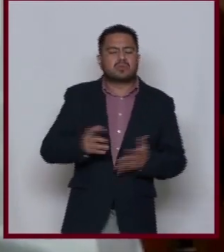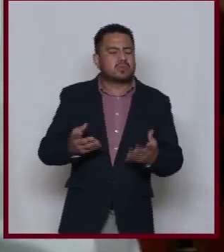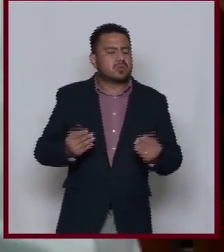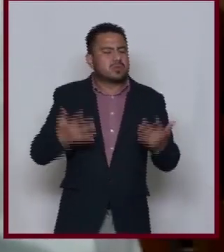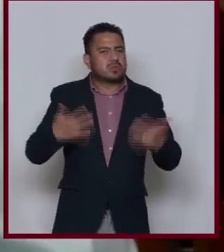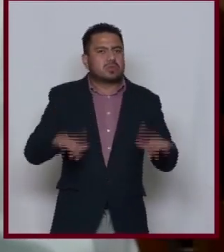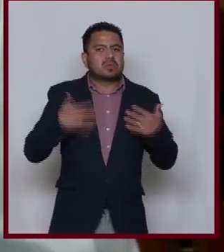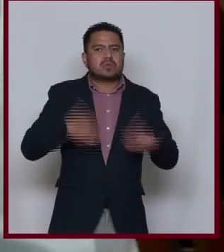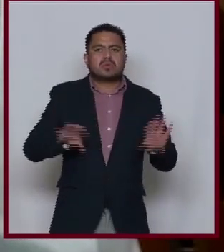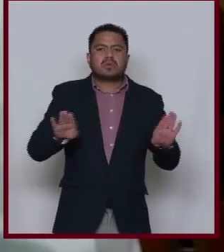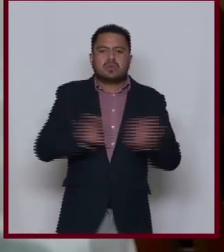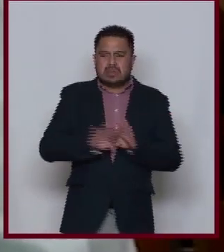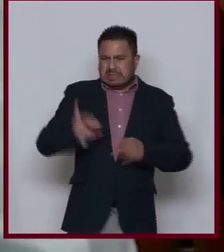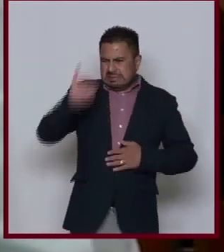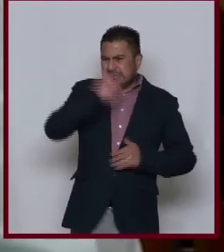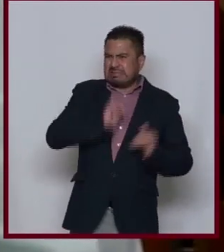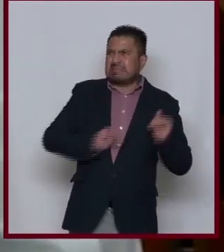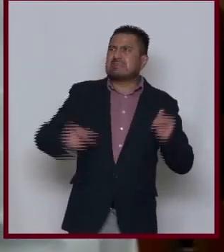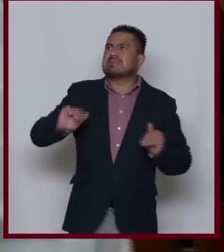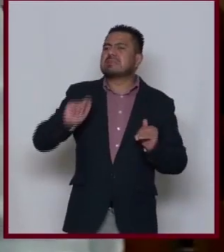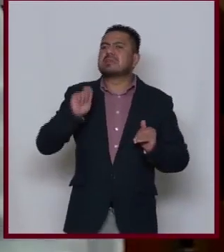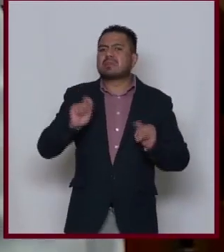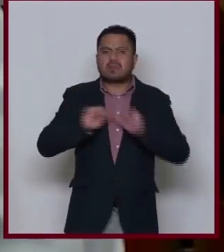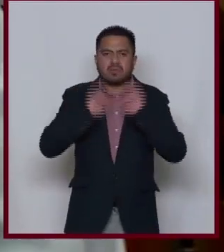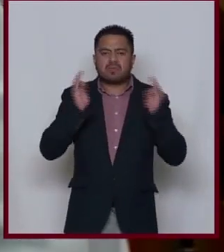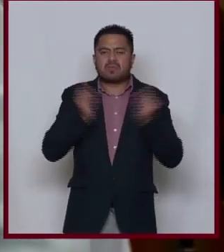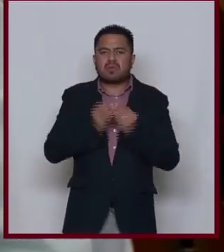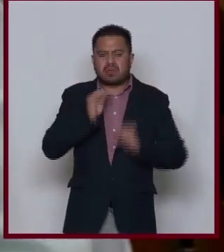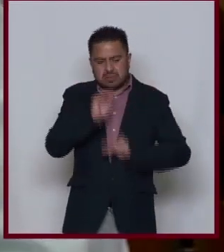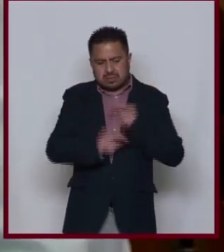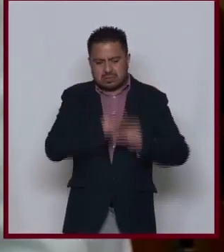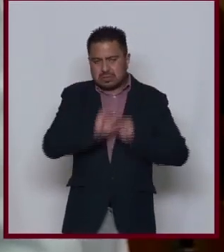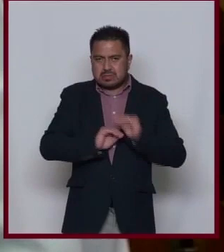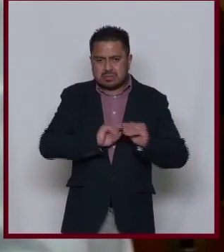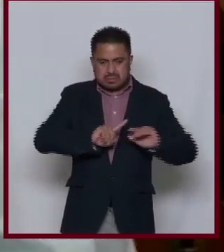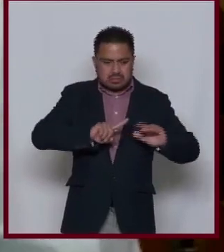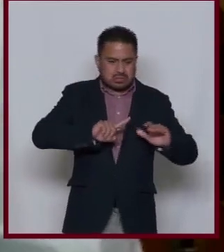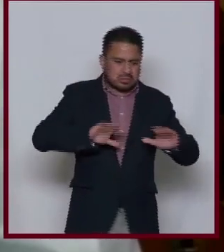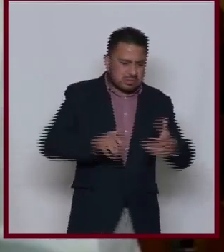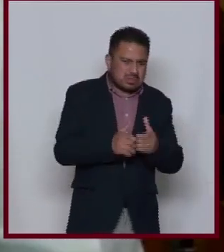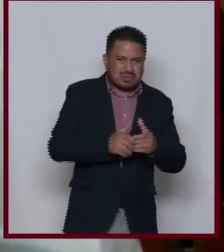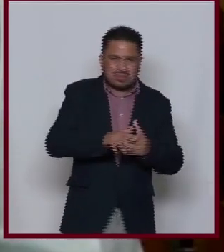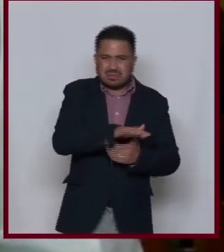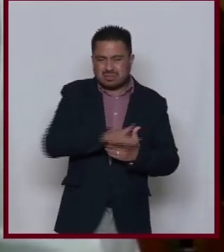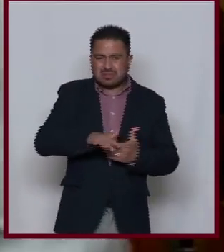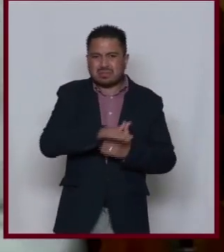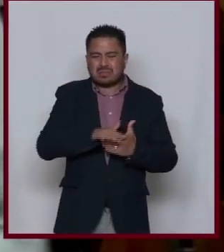Él es así como el jefe de jefes. Las formas en las que construía sus